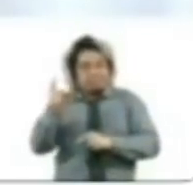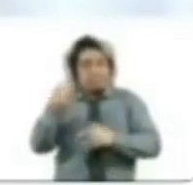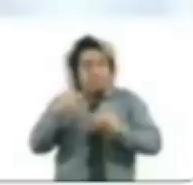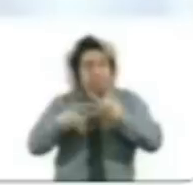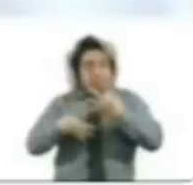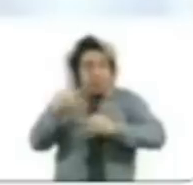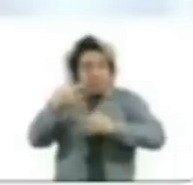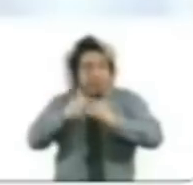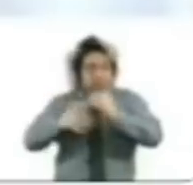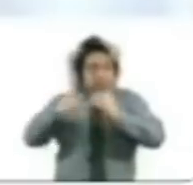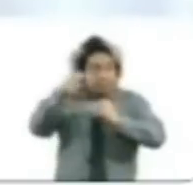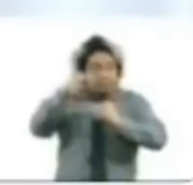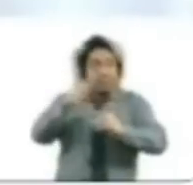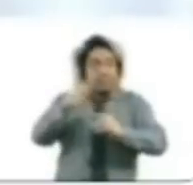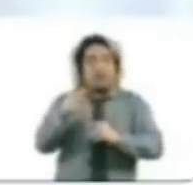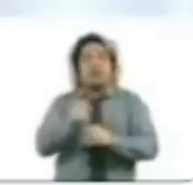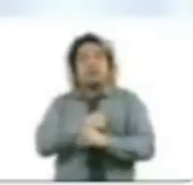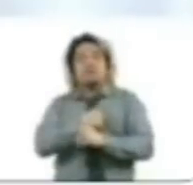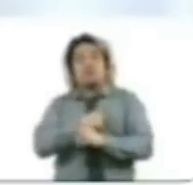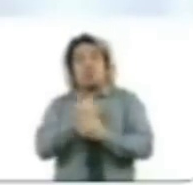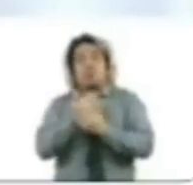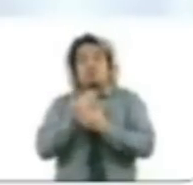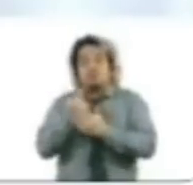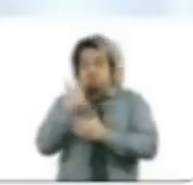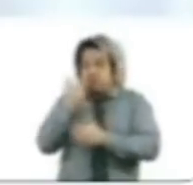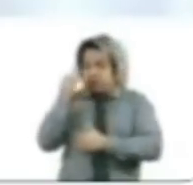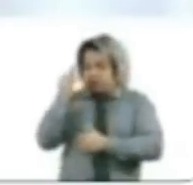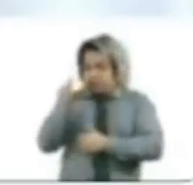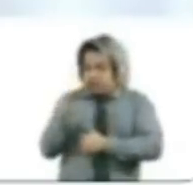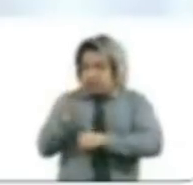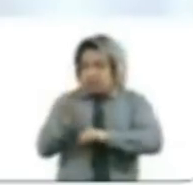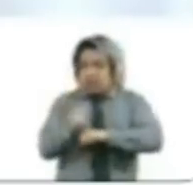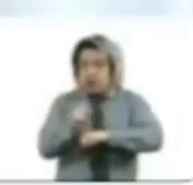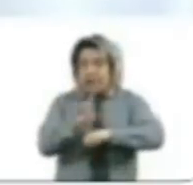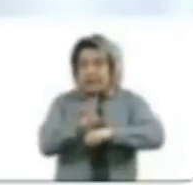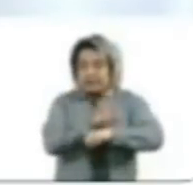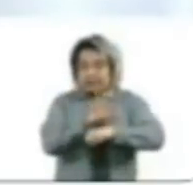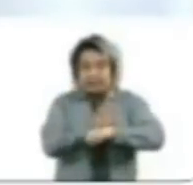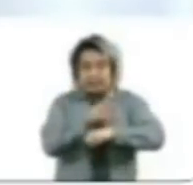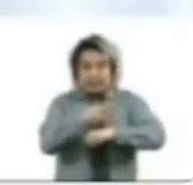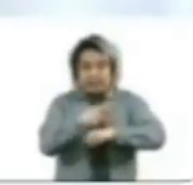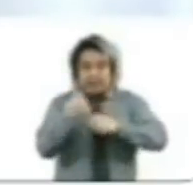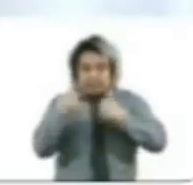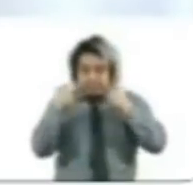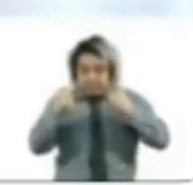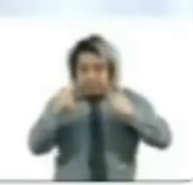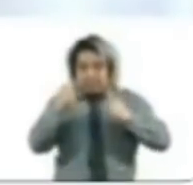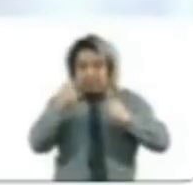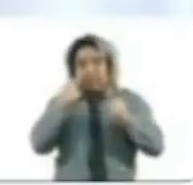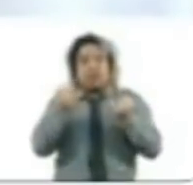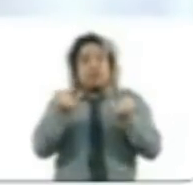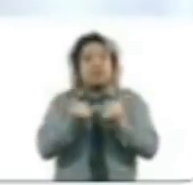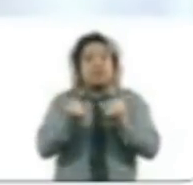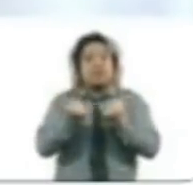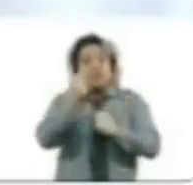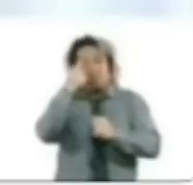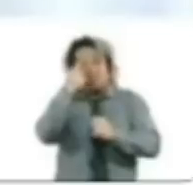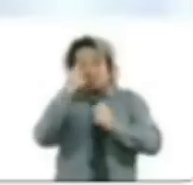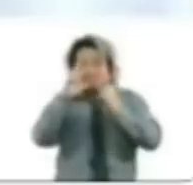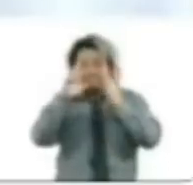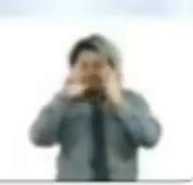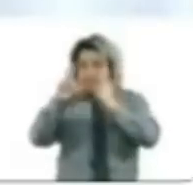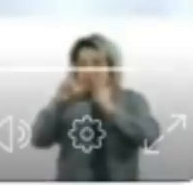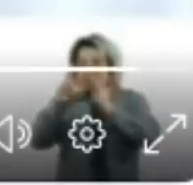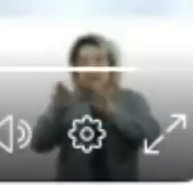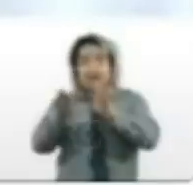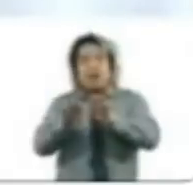prueba es el fortalecimiento de la soberanía energética eléctrica y al mismo tiempo pues el respeto a